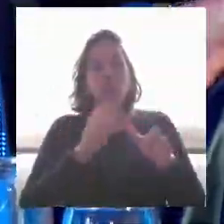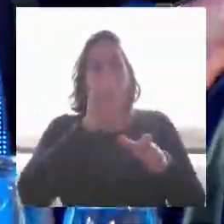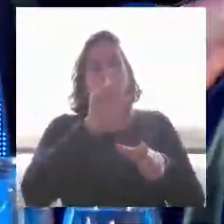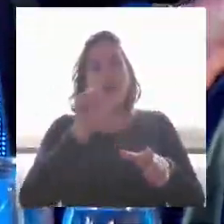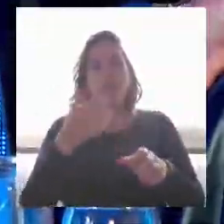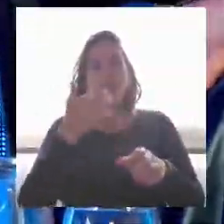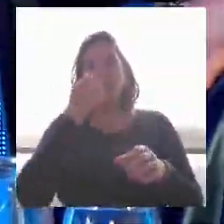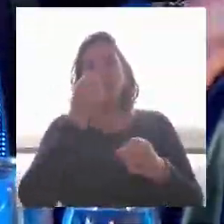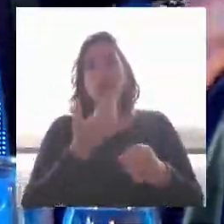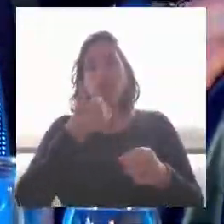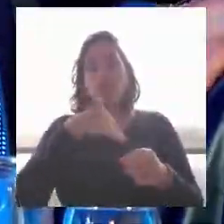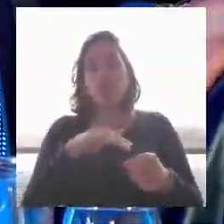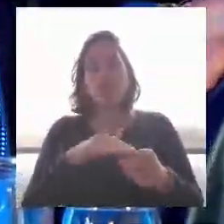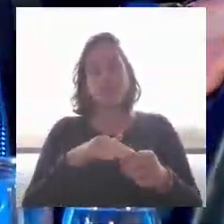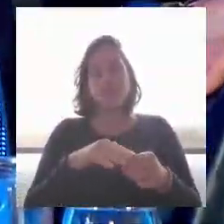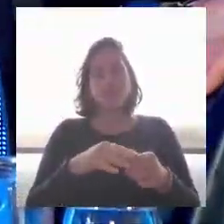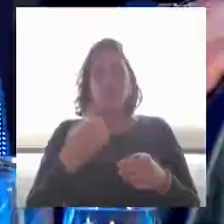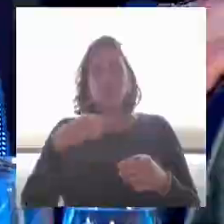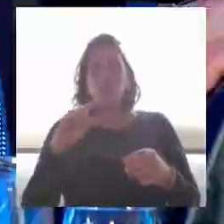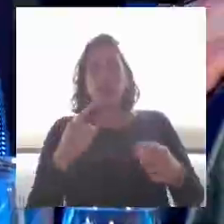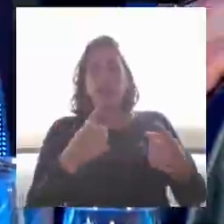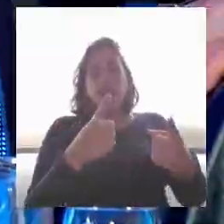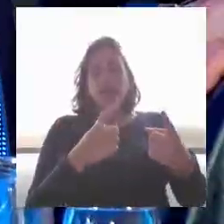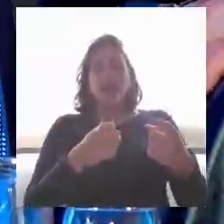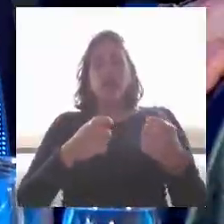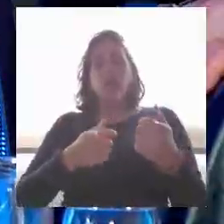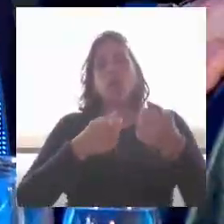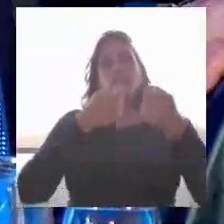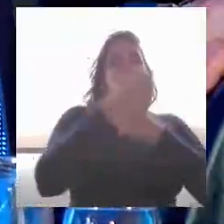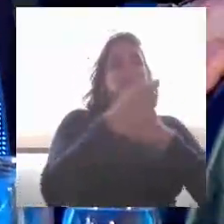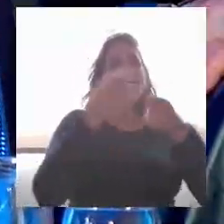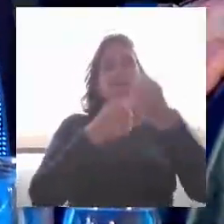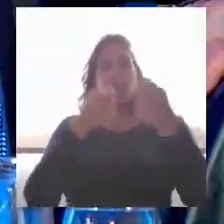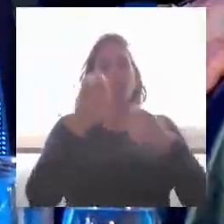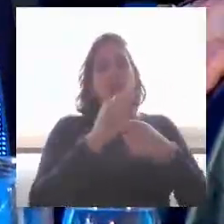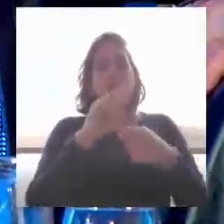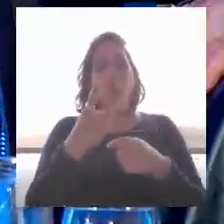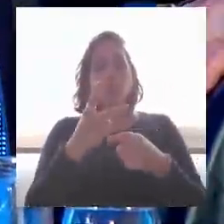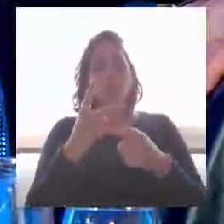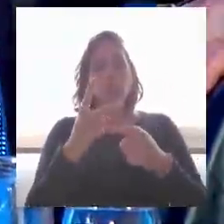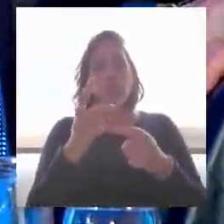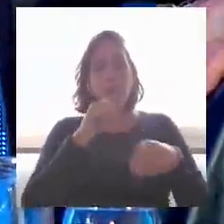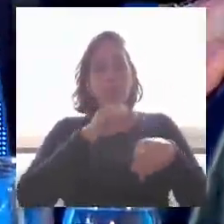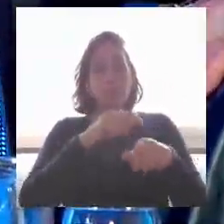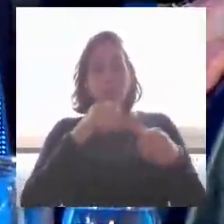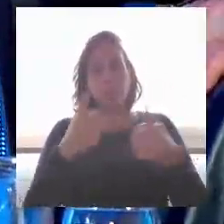entendiendo. Entonces existe una relación recíproca entre fluidez y comprensión. ¿Cómo estoy de tiempo? 2.